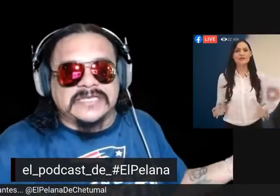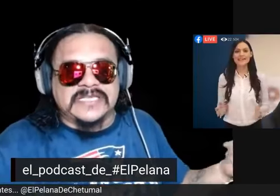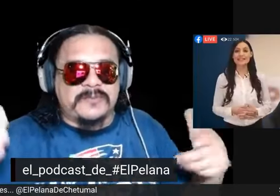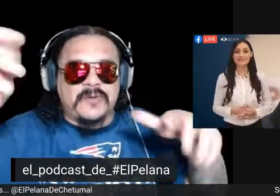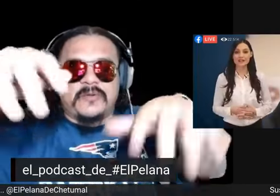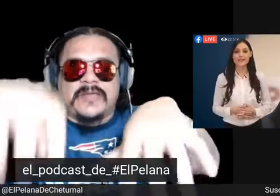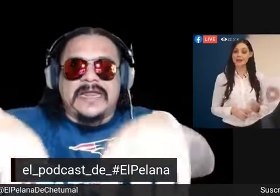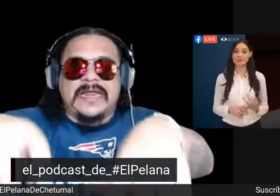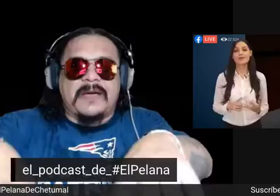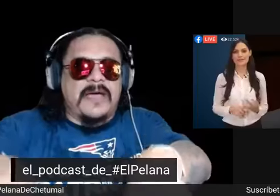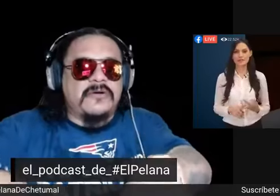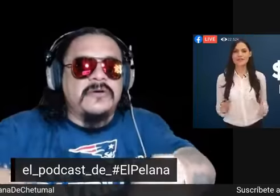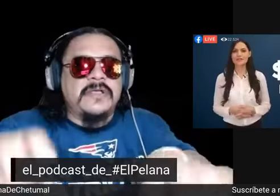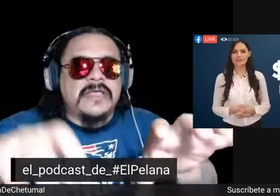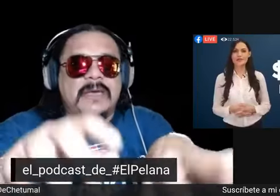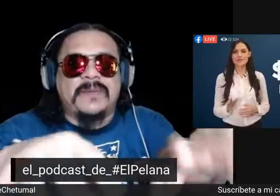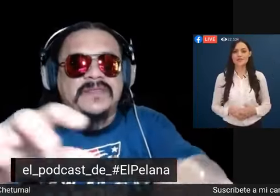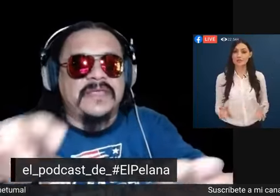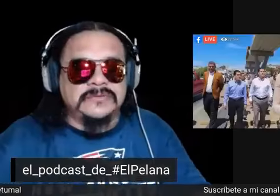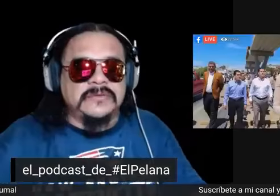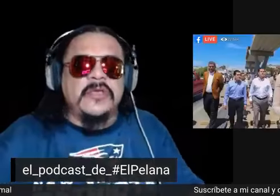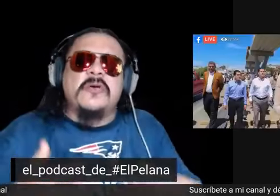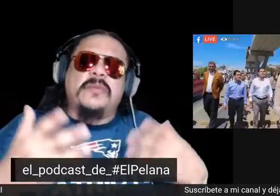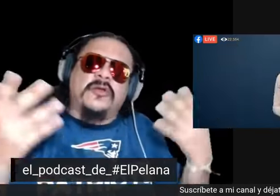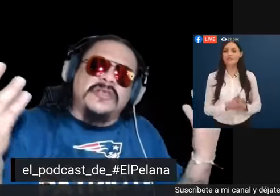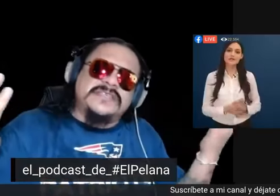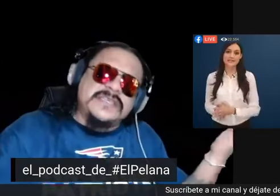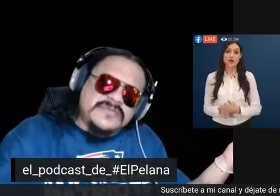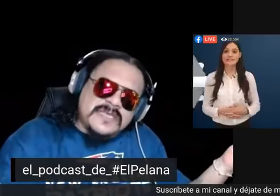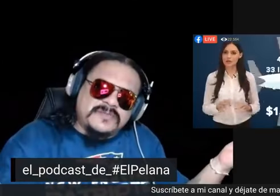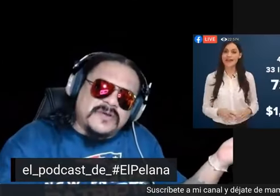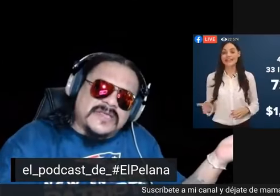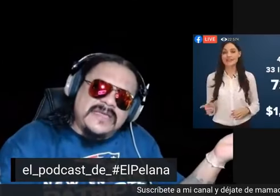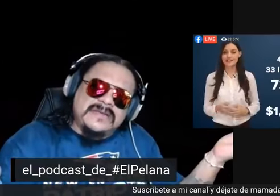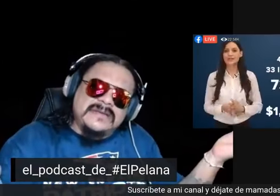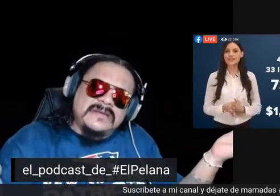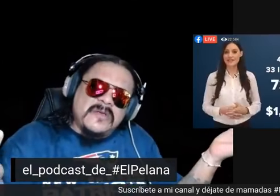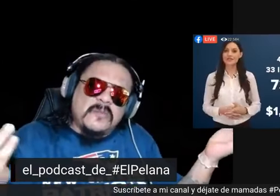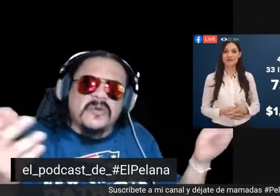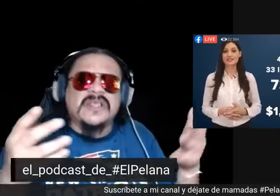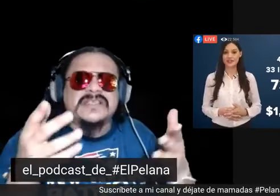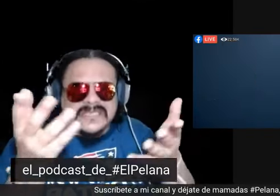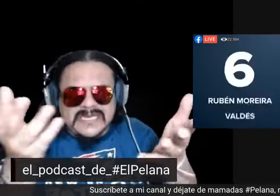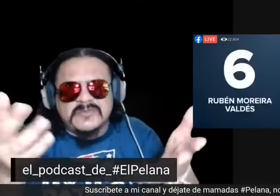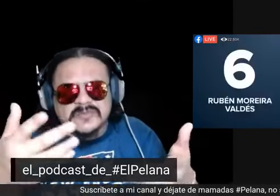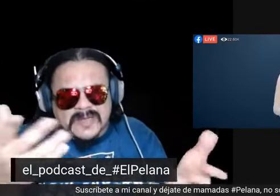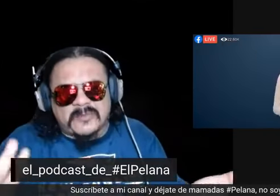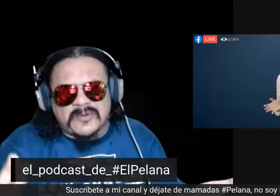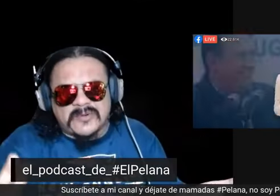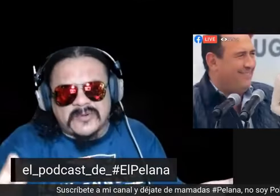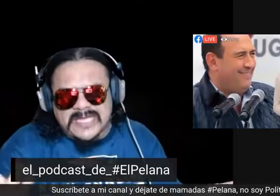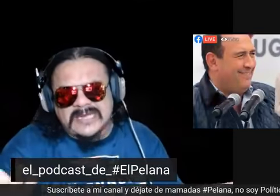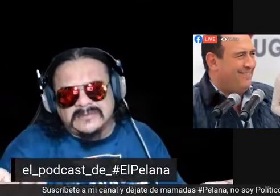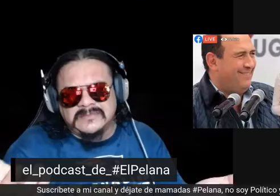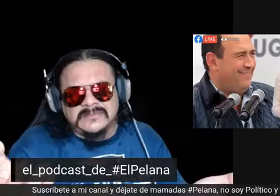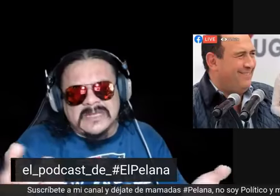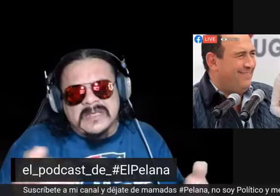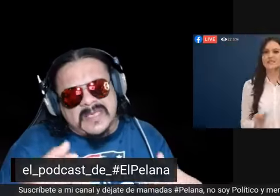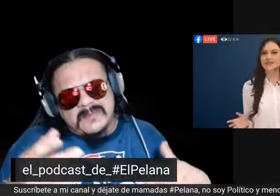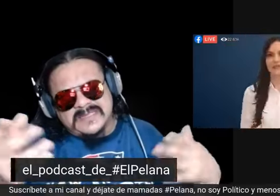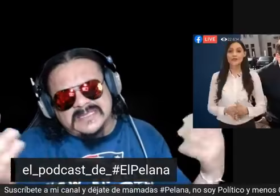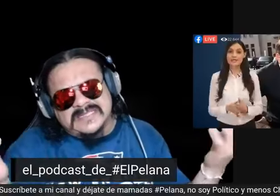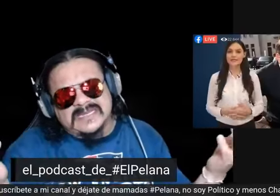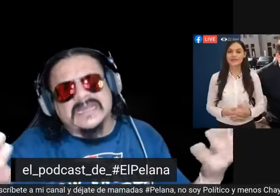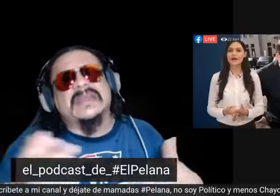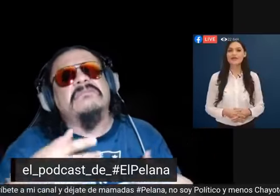pueden publicar acá abajo qué pendejos somos. Pero lo hicimos, ¿sabes por qué? Porque sí tenemos para apoyar. En vez de estar